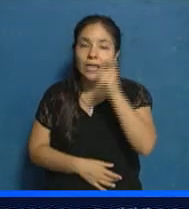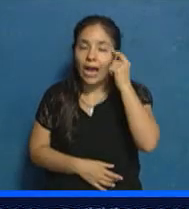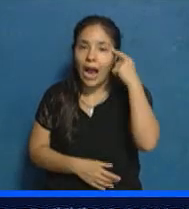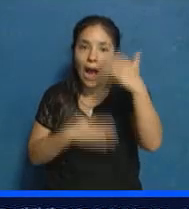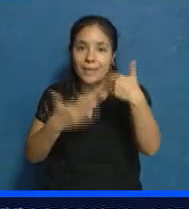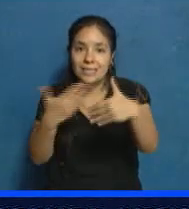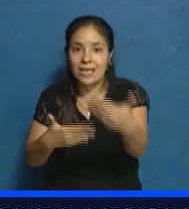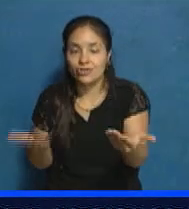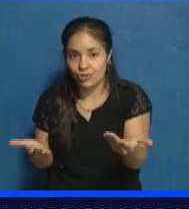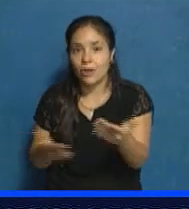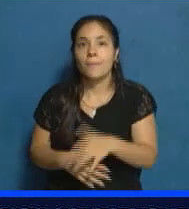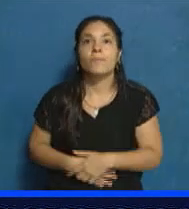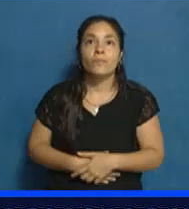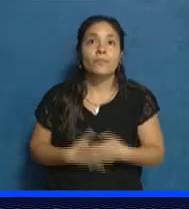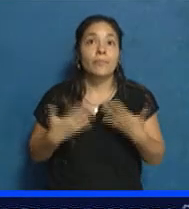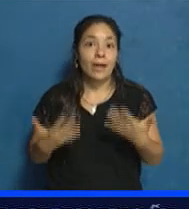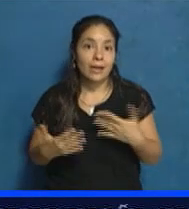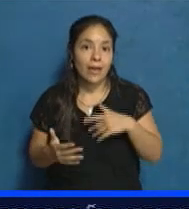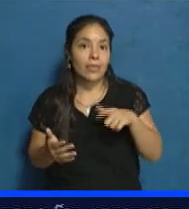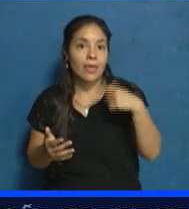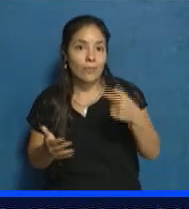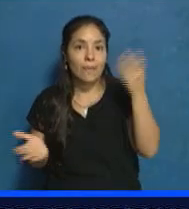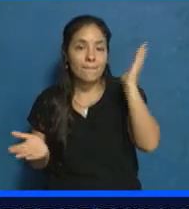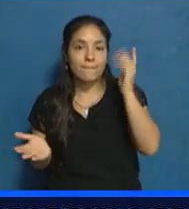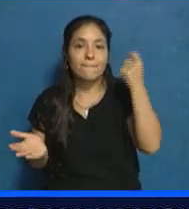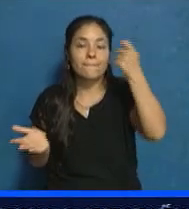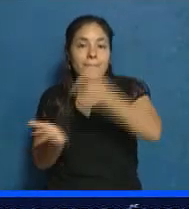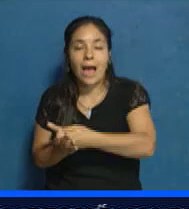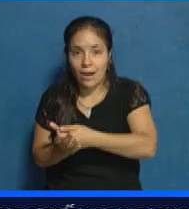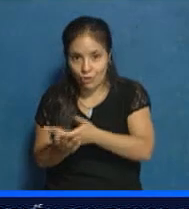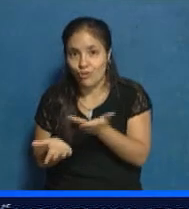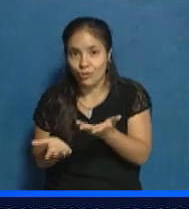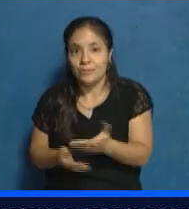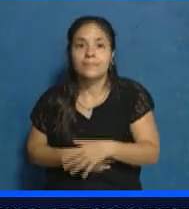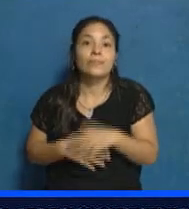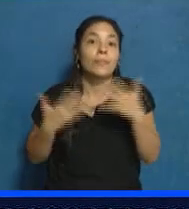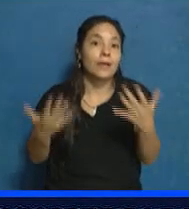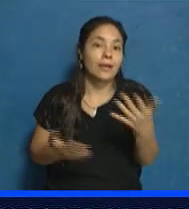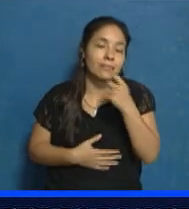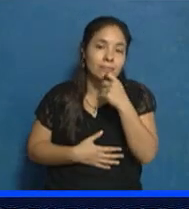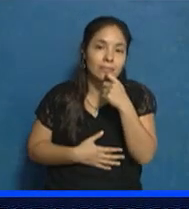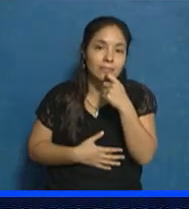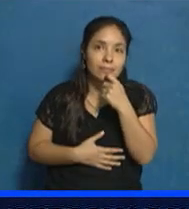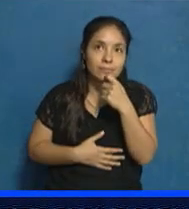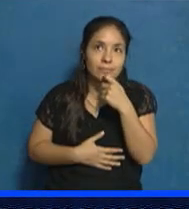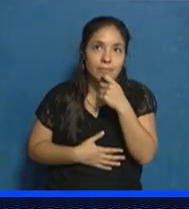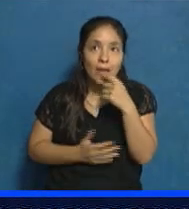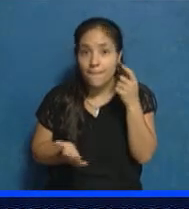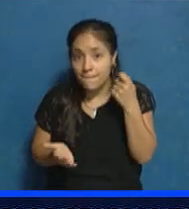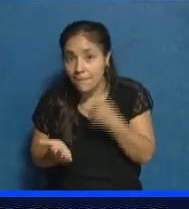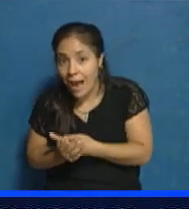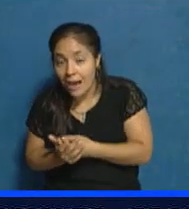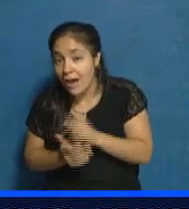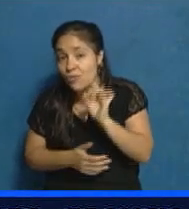capacitación para después permitir, por decirlo así, el pago de esta multa. Porque también lo que entendemos es que si solamente se paga, no se